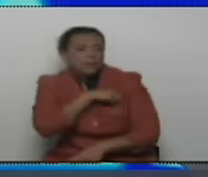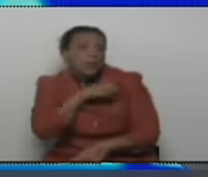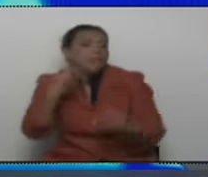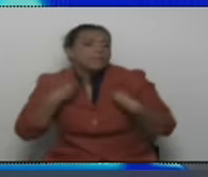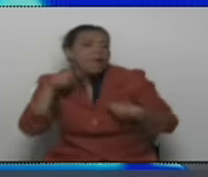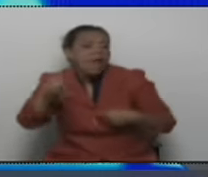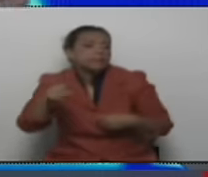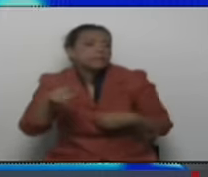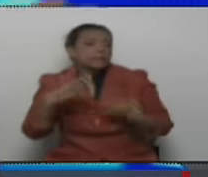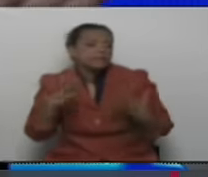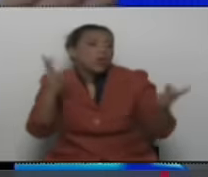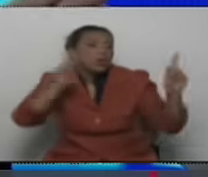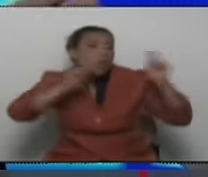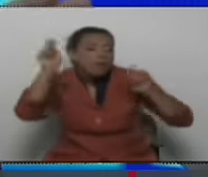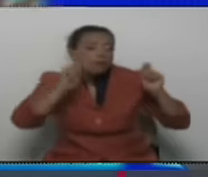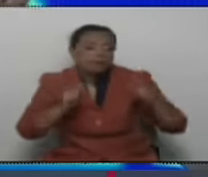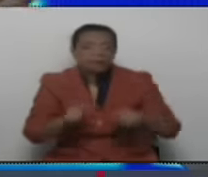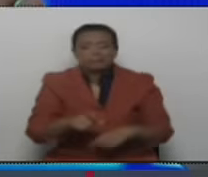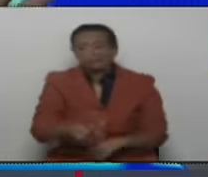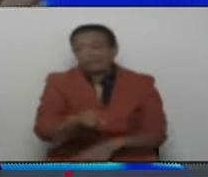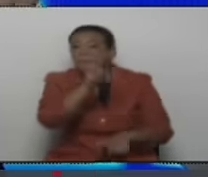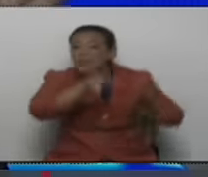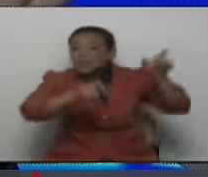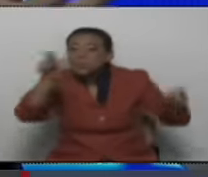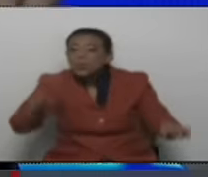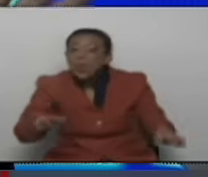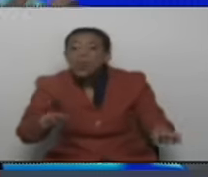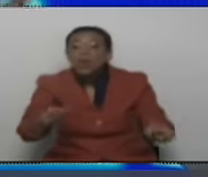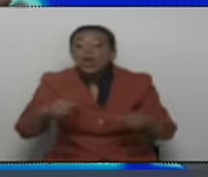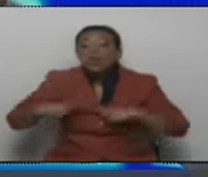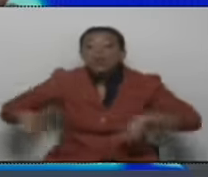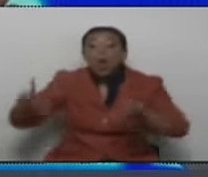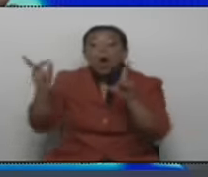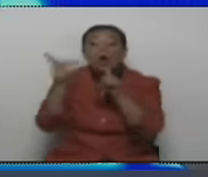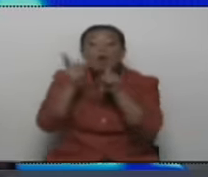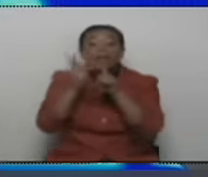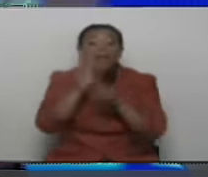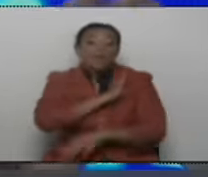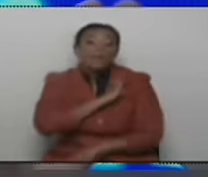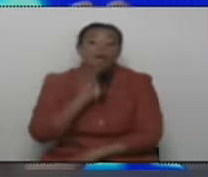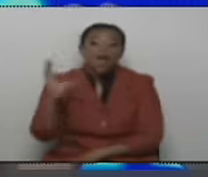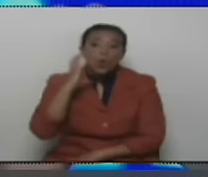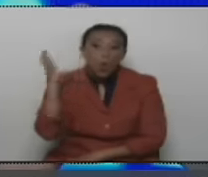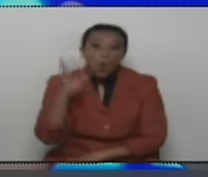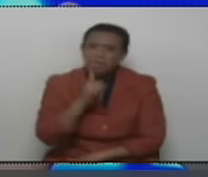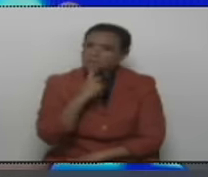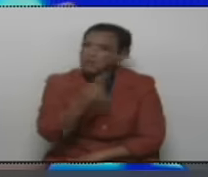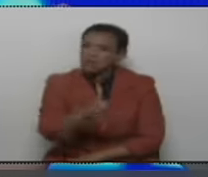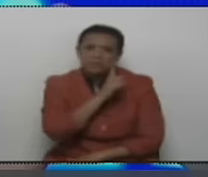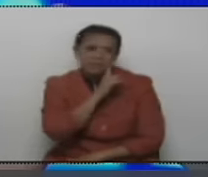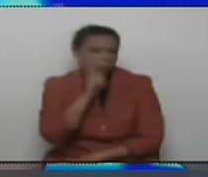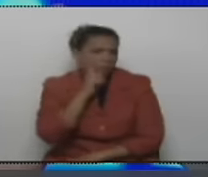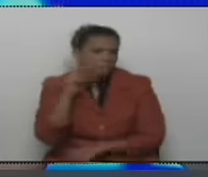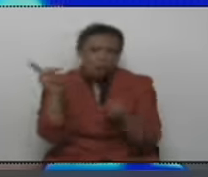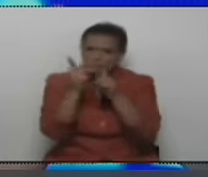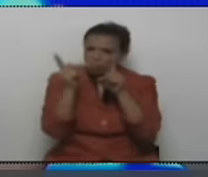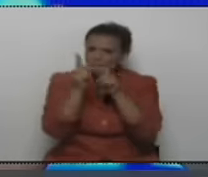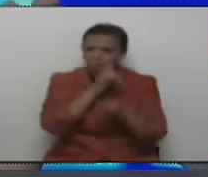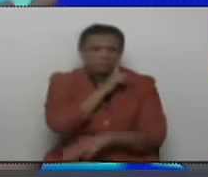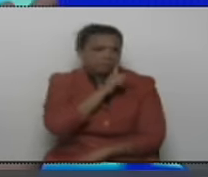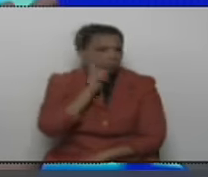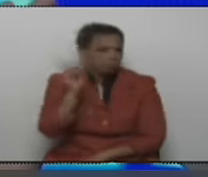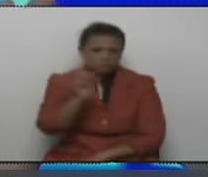que toda esta gente implicada había pasado por un hotel en Colombia. Yo nunca dije el nombre del hotel. O sea, que se cayeron